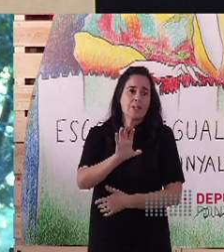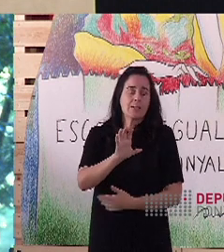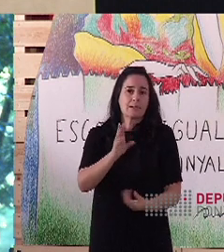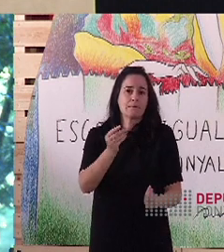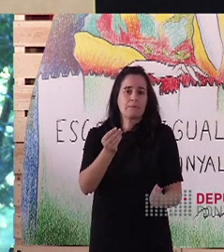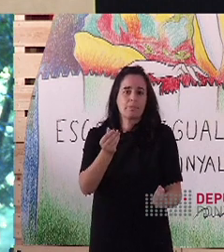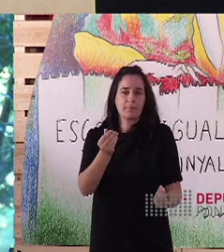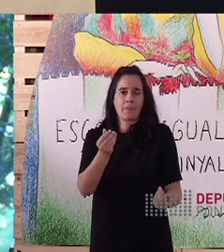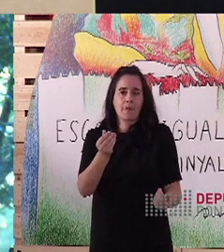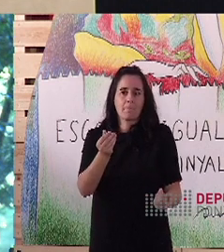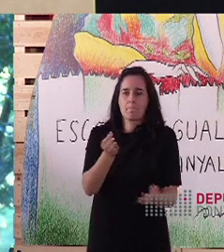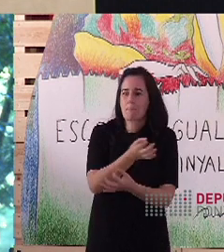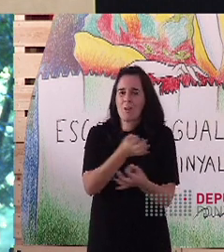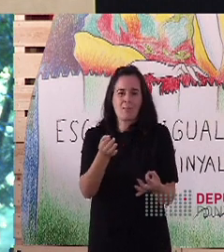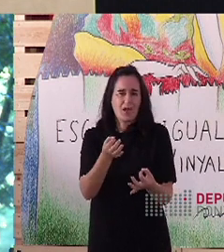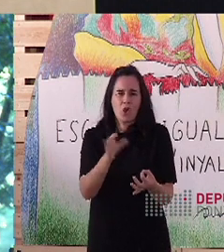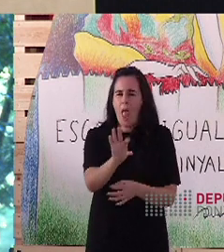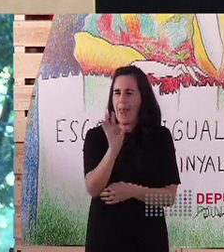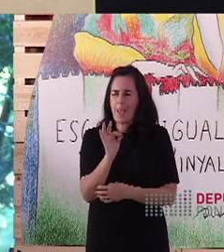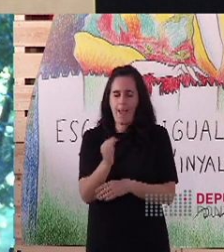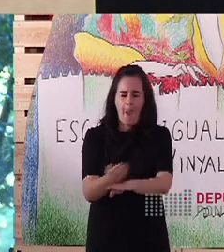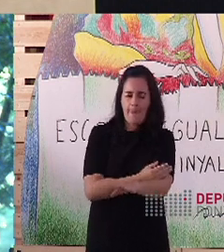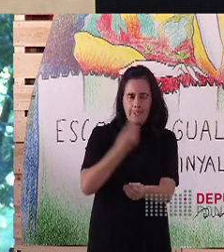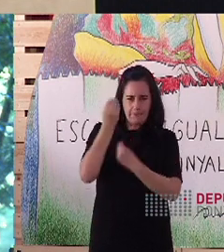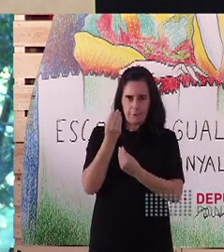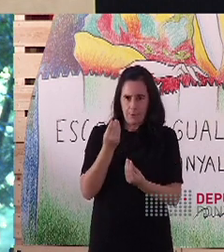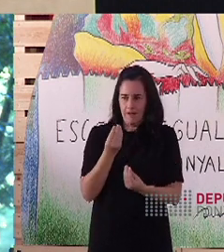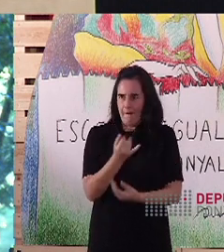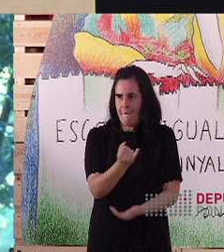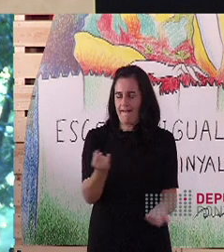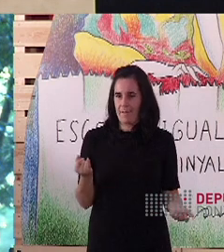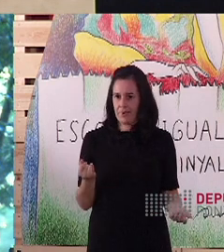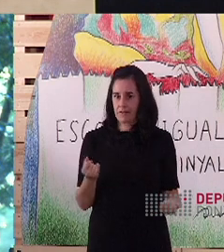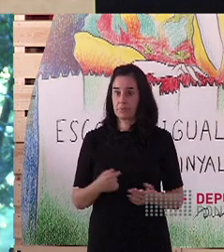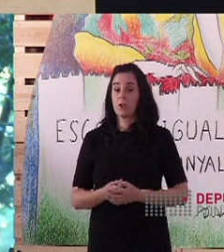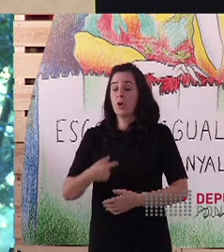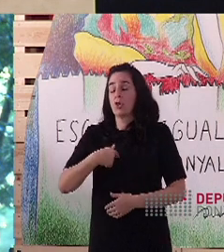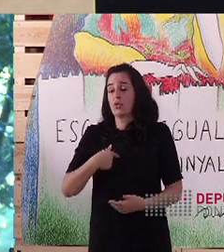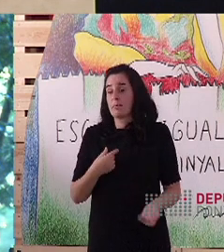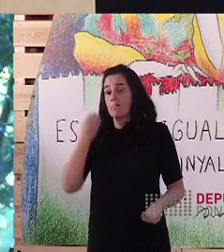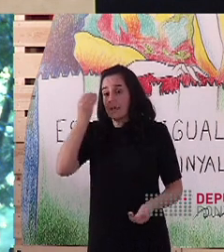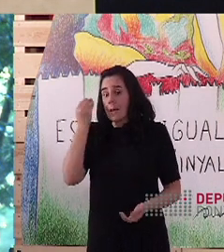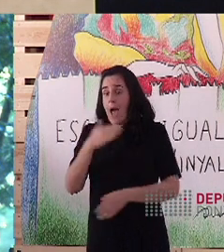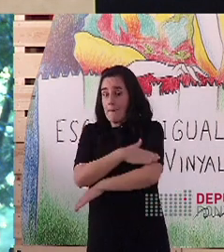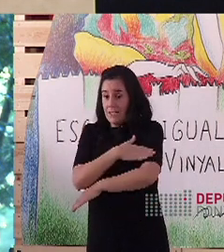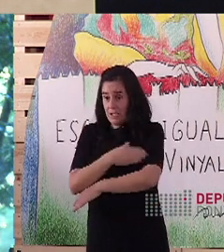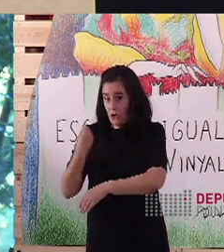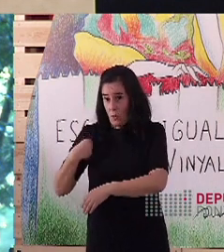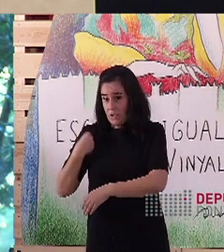así, perfectamente elegido. Yo pensaba que este ministro de